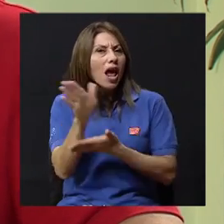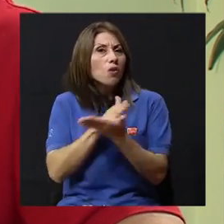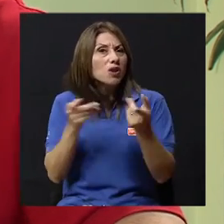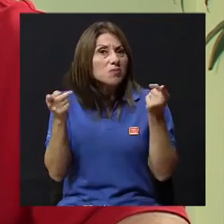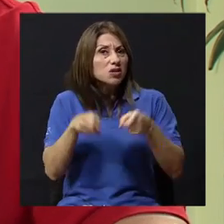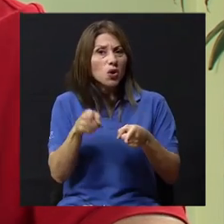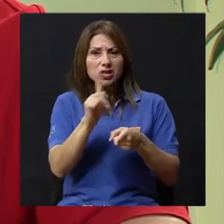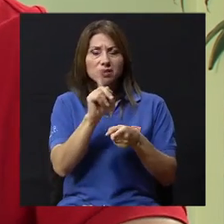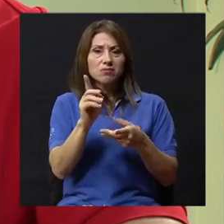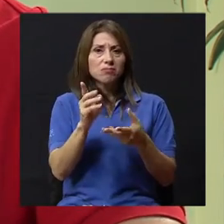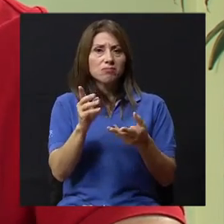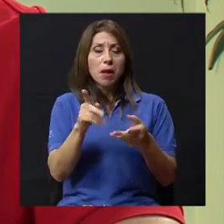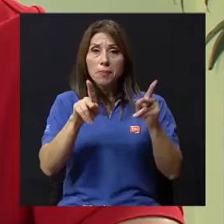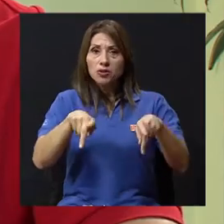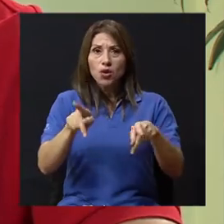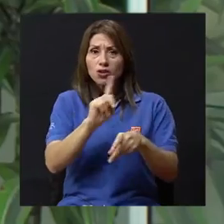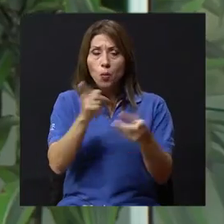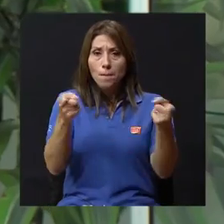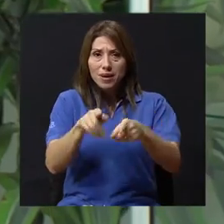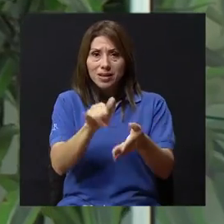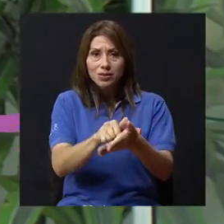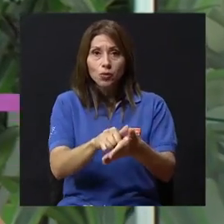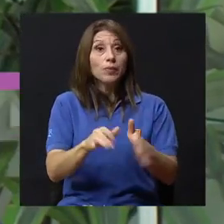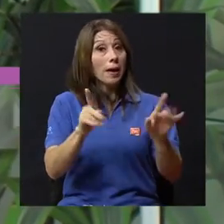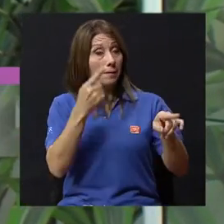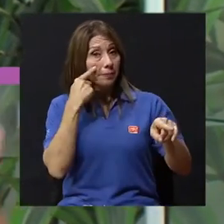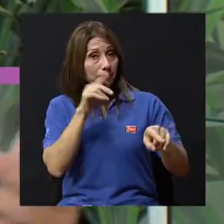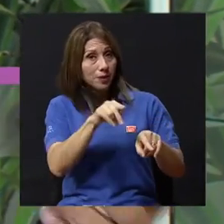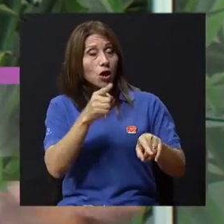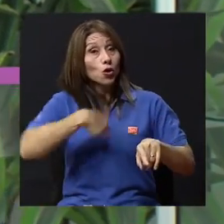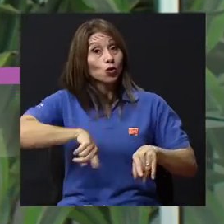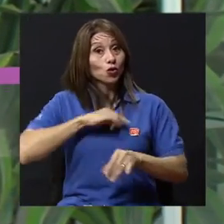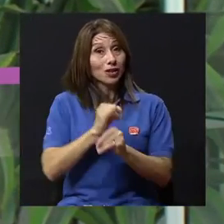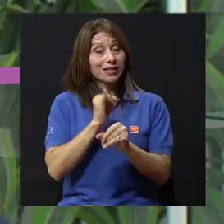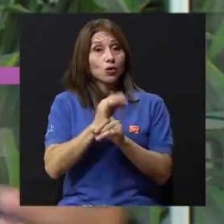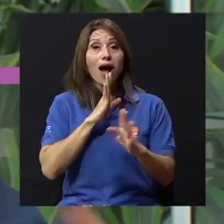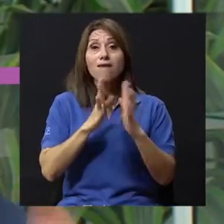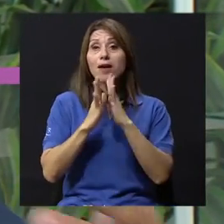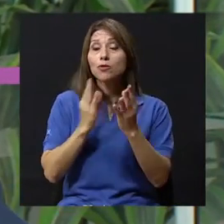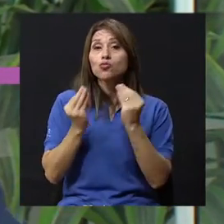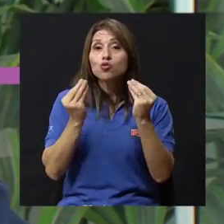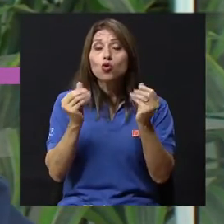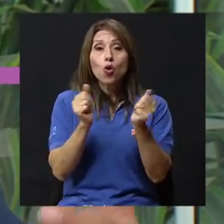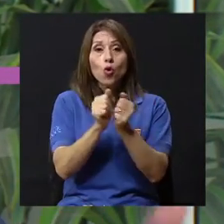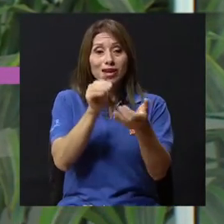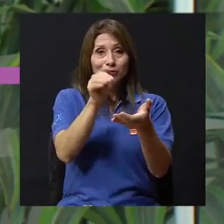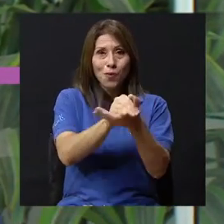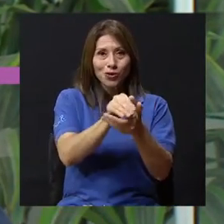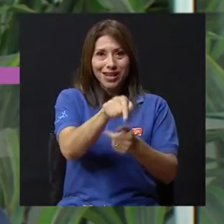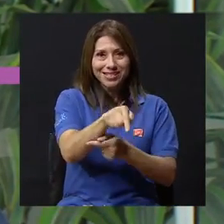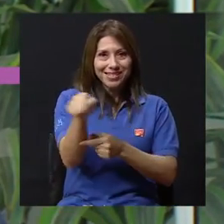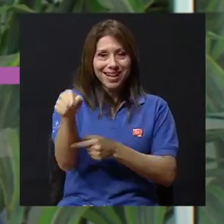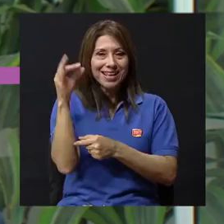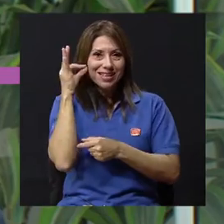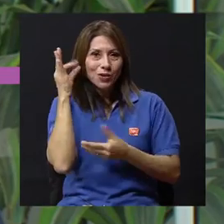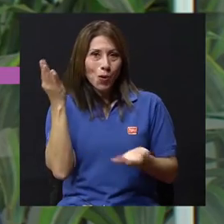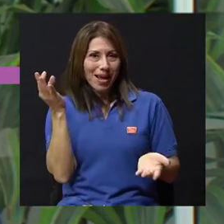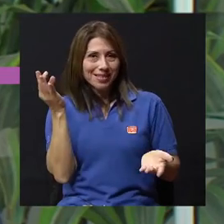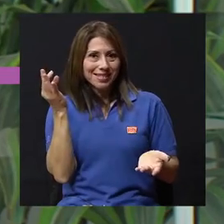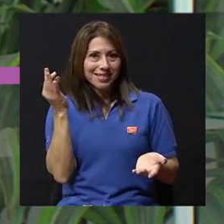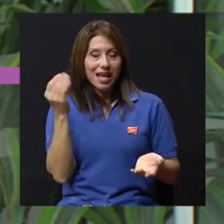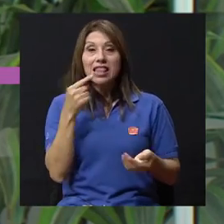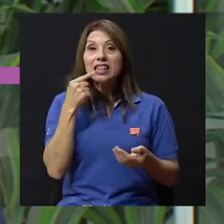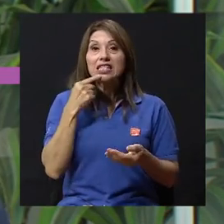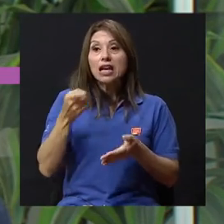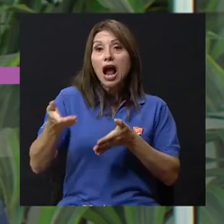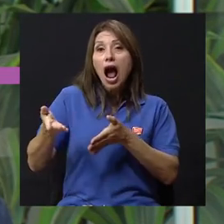salven? Ahora, hay otras cosas todavía. Los reportan señoras, nosotros en el instituto hablamos mucho con las señoras también, con las esposas de los hombres, que algunos